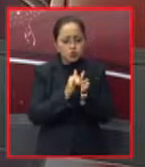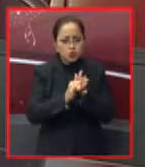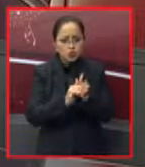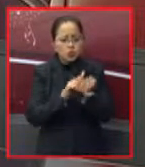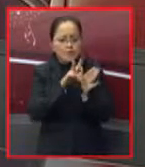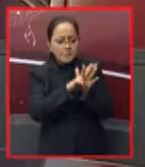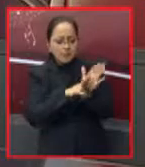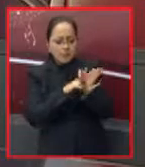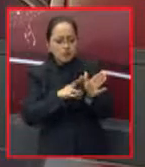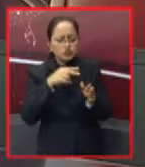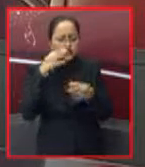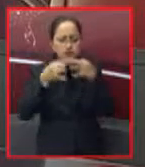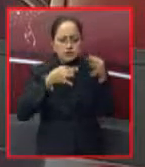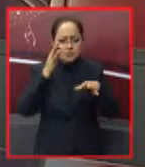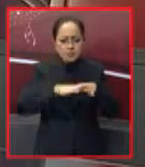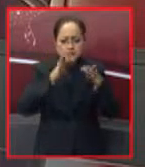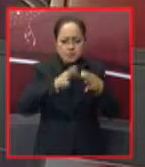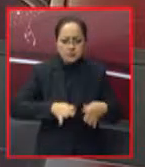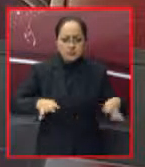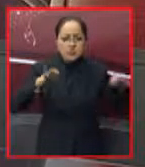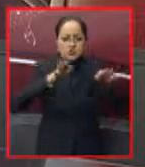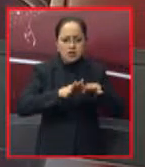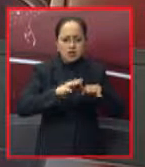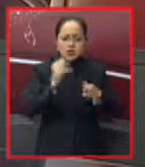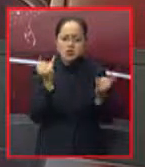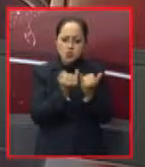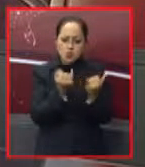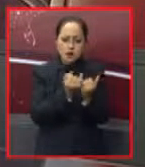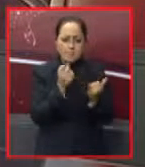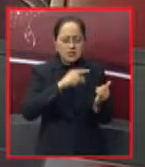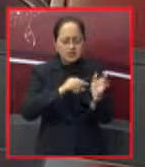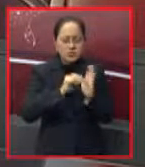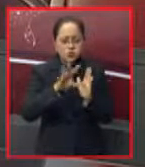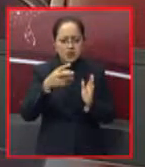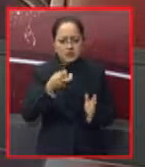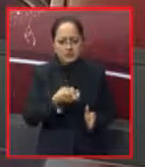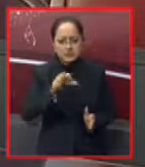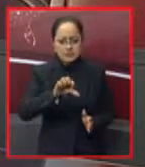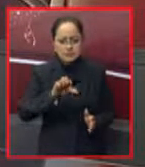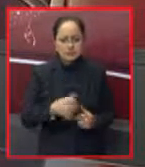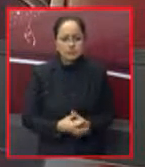noticias más importantes, así como la retransmisión de este programa. Continuamos.